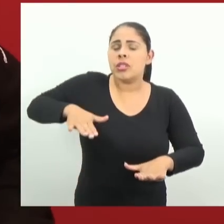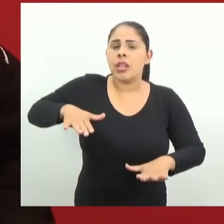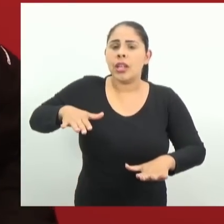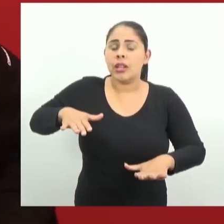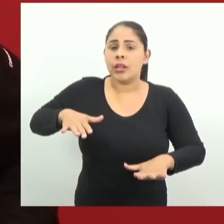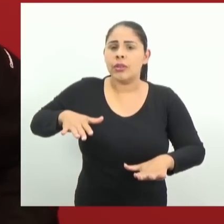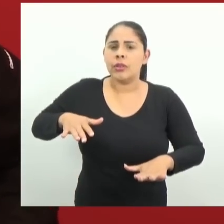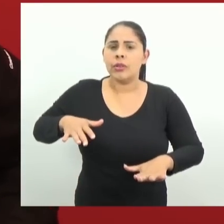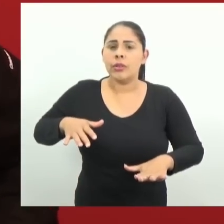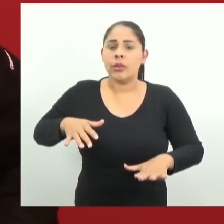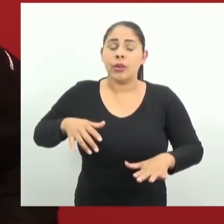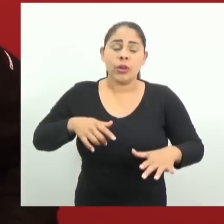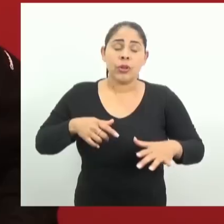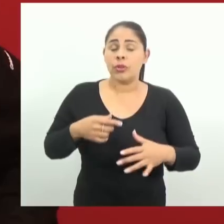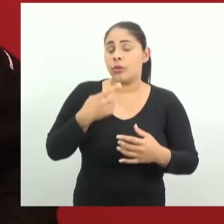da testimonio.